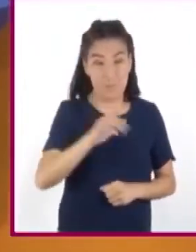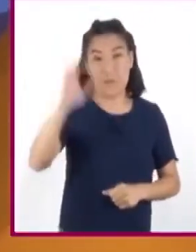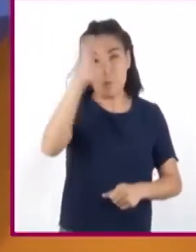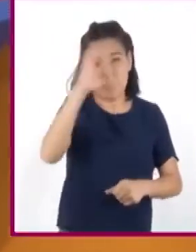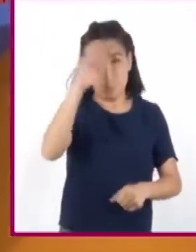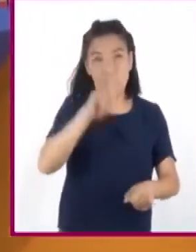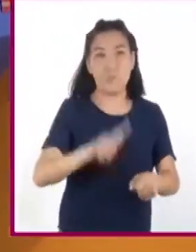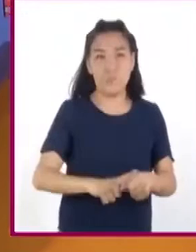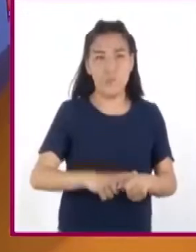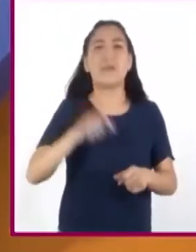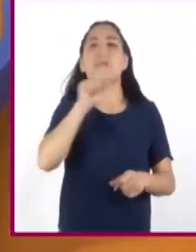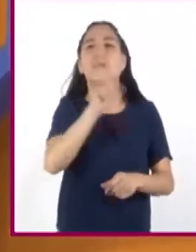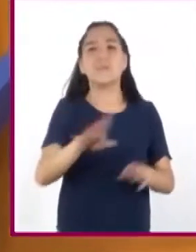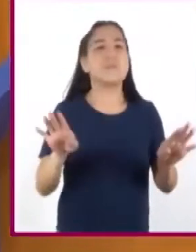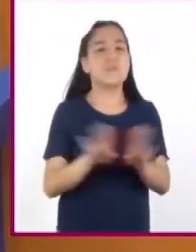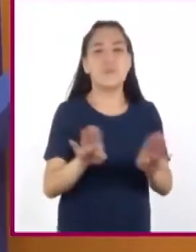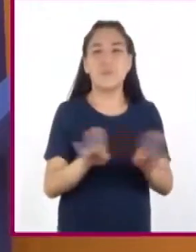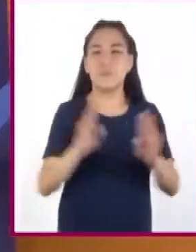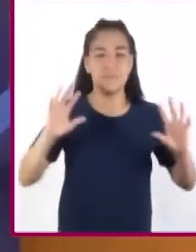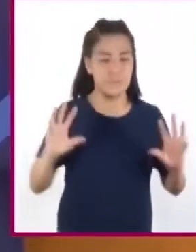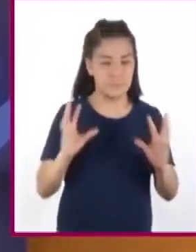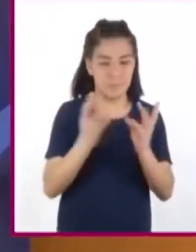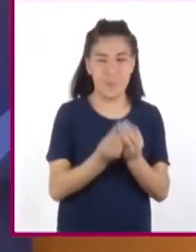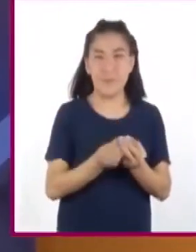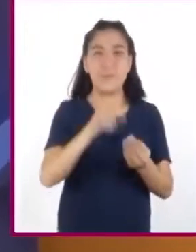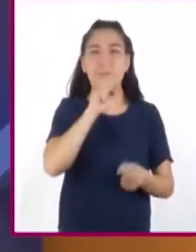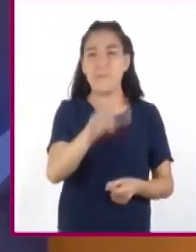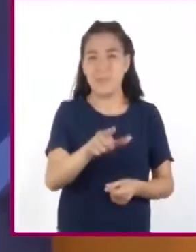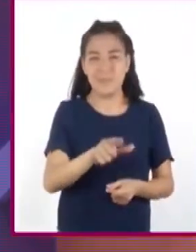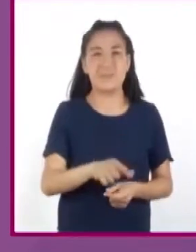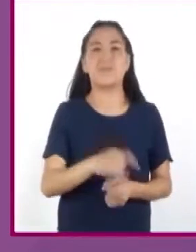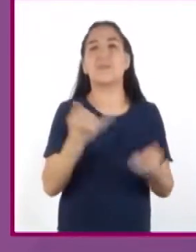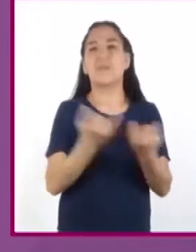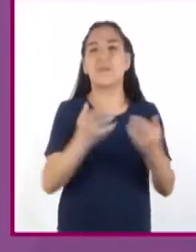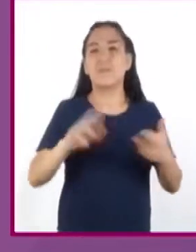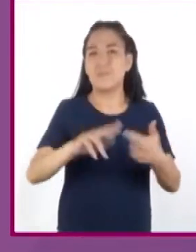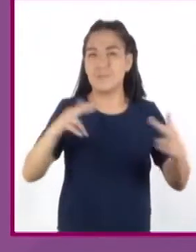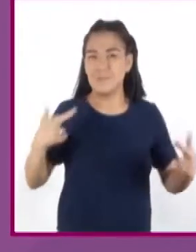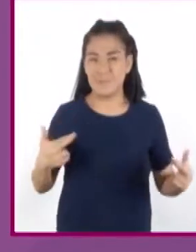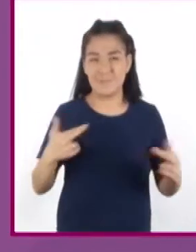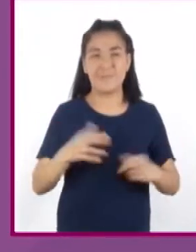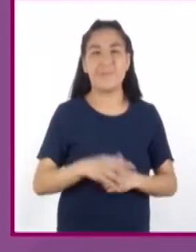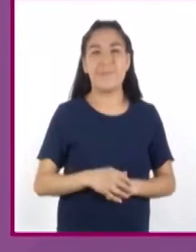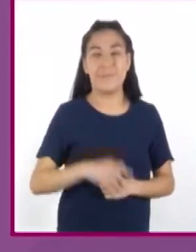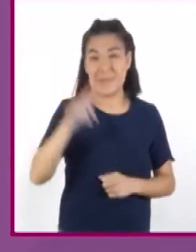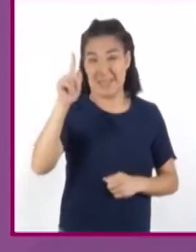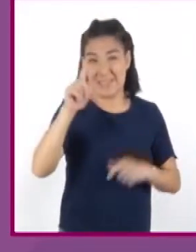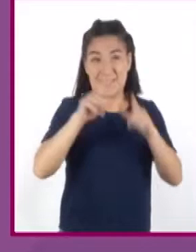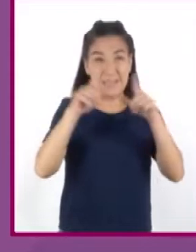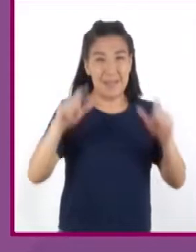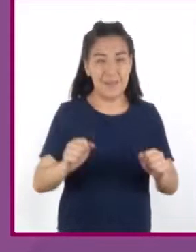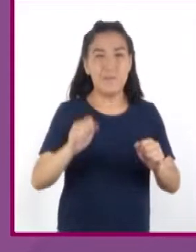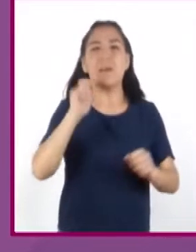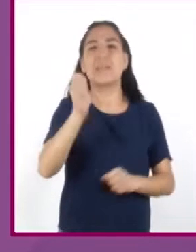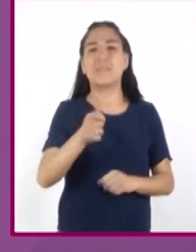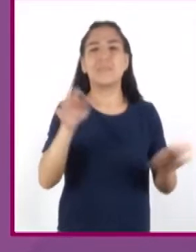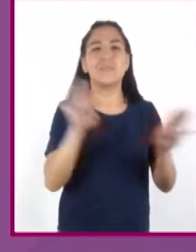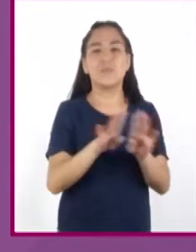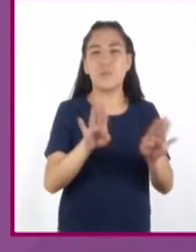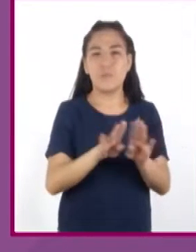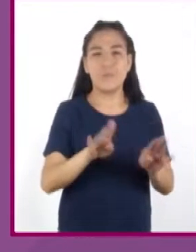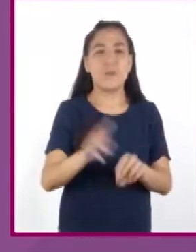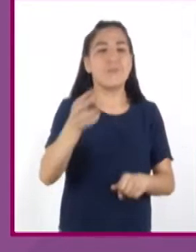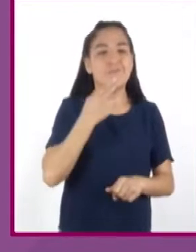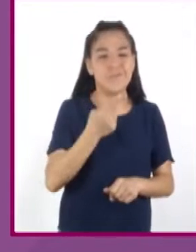cultura se encuentran estrechamente relacionadas. La lengua es una de las herramientas que